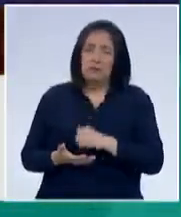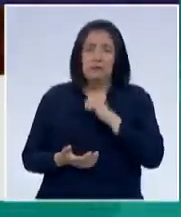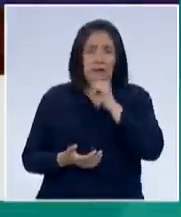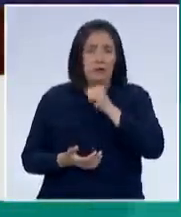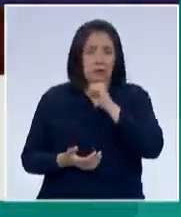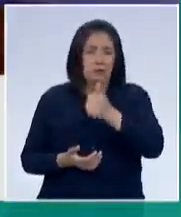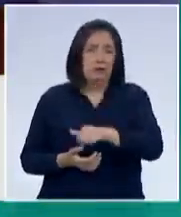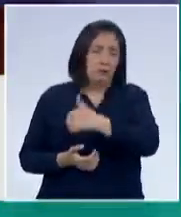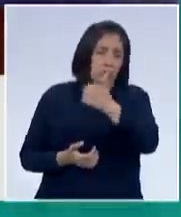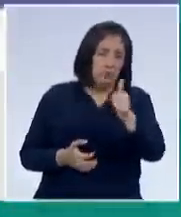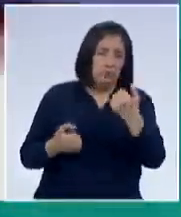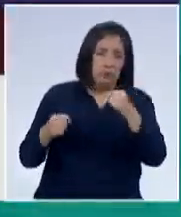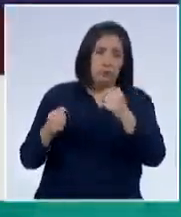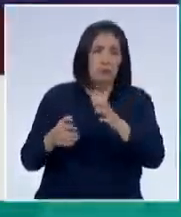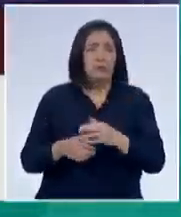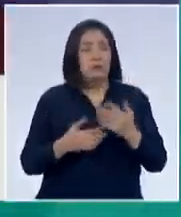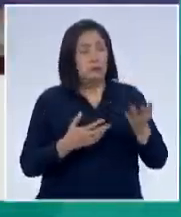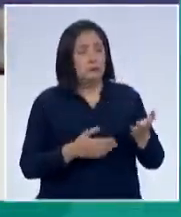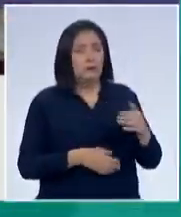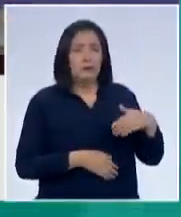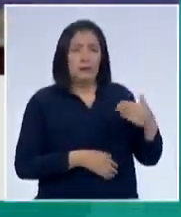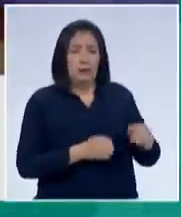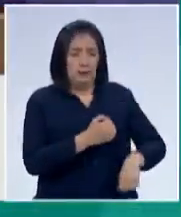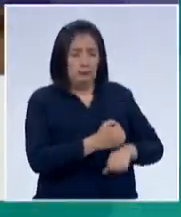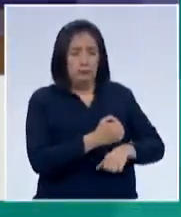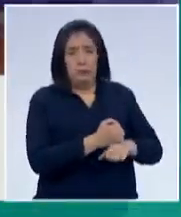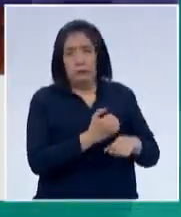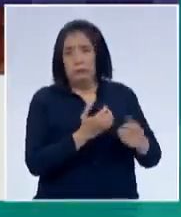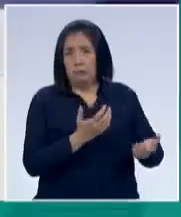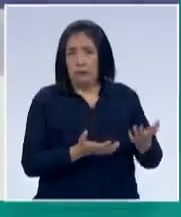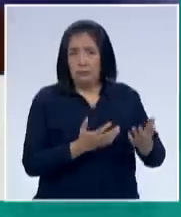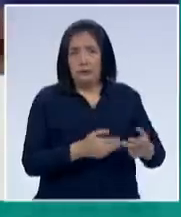otras disciplinas en nuestro país, ¿no? Recién el fútbol